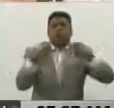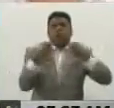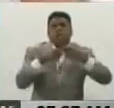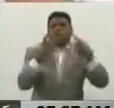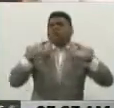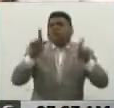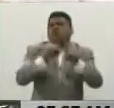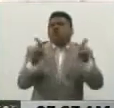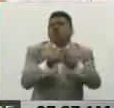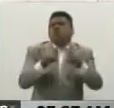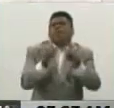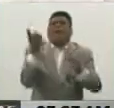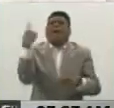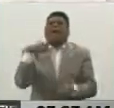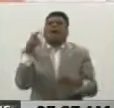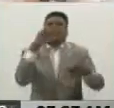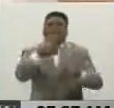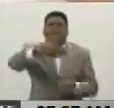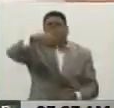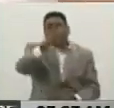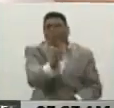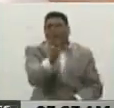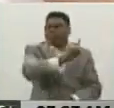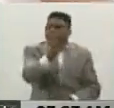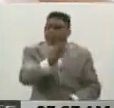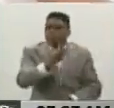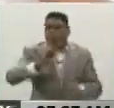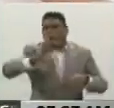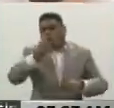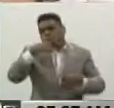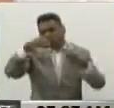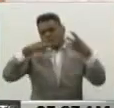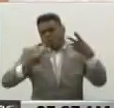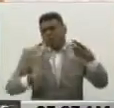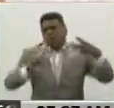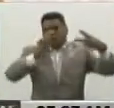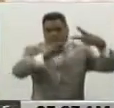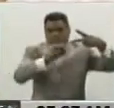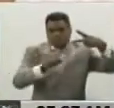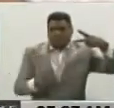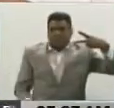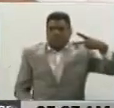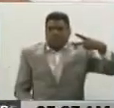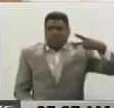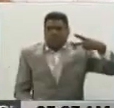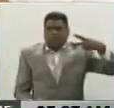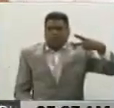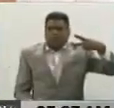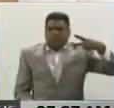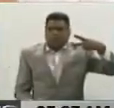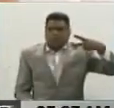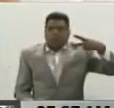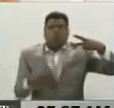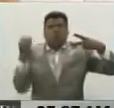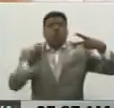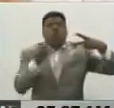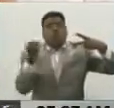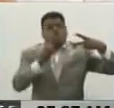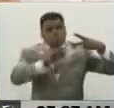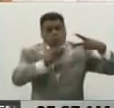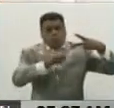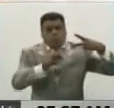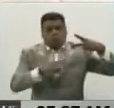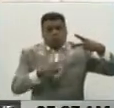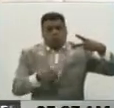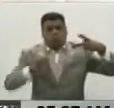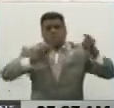allí en ese módulo se subdividen una serie de elementos bien interesantes, que es cómo precisamente convertir a